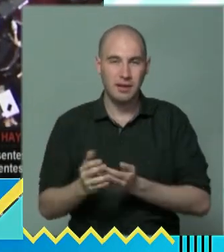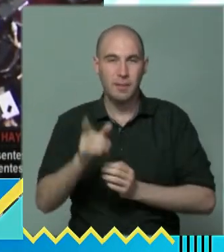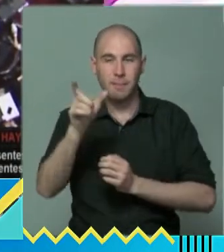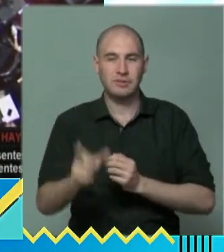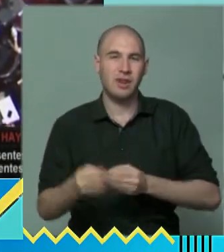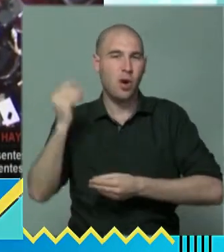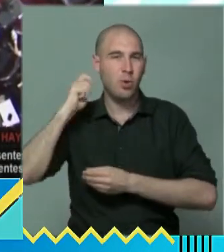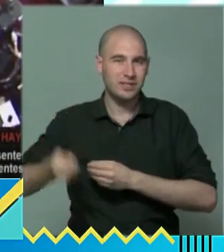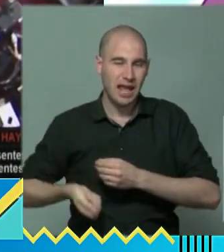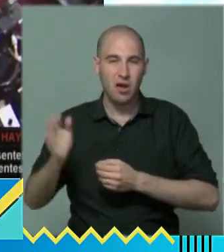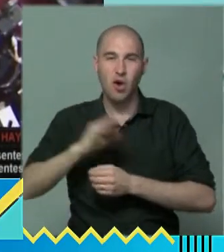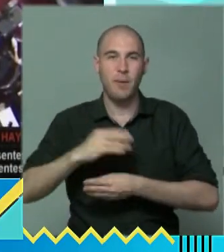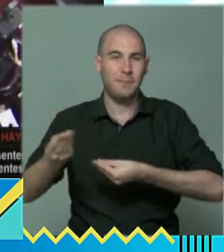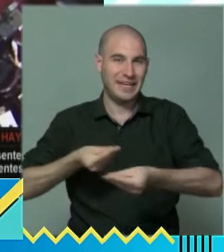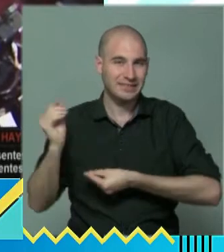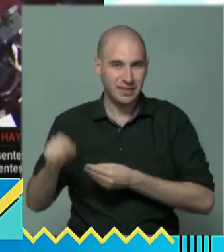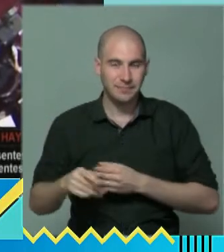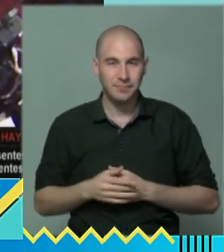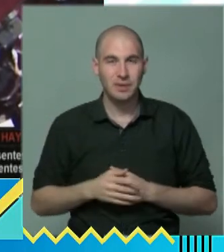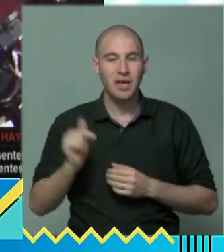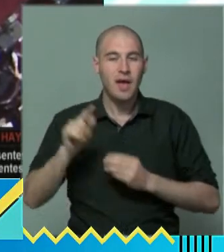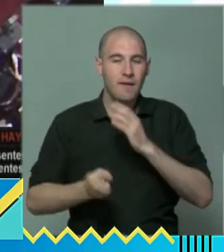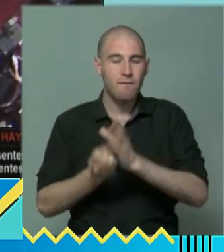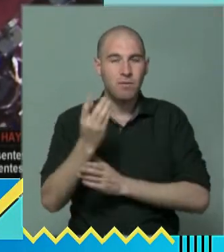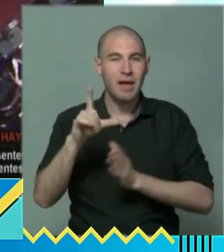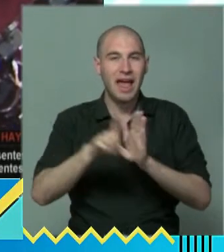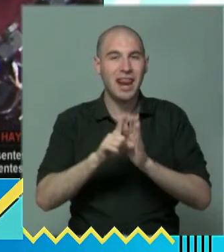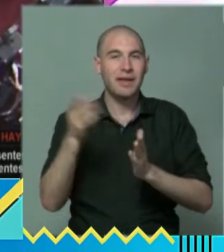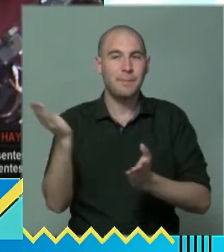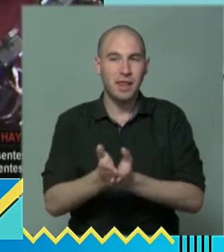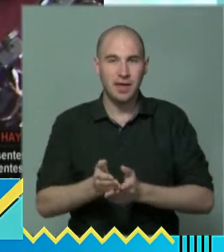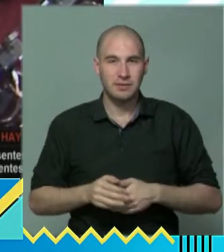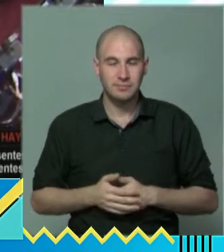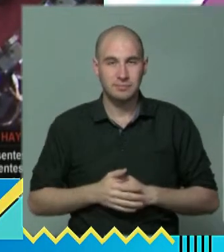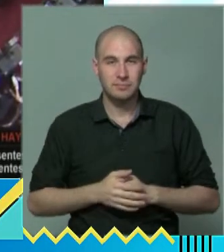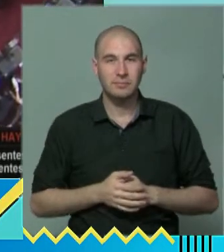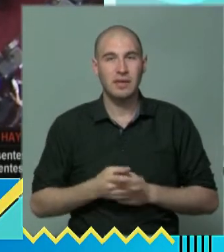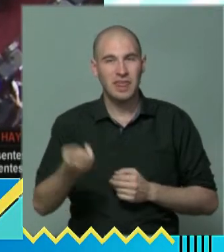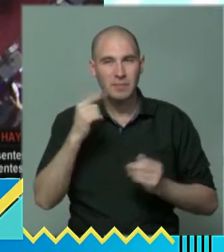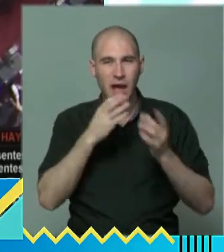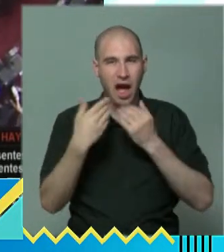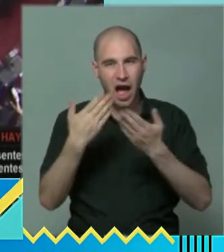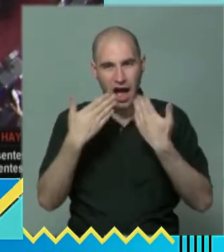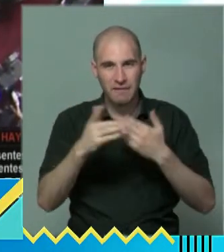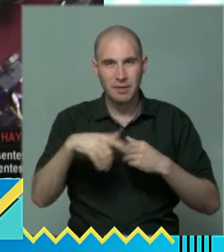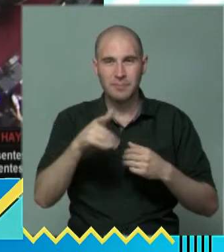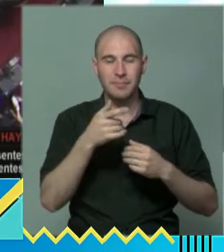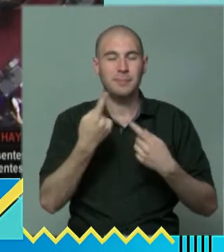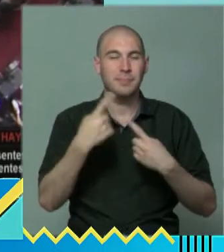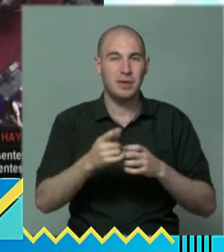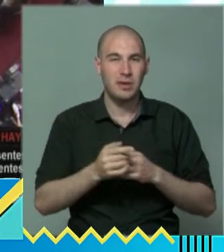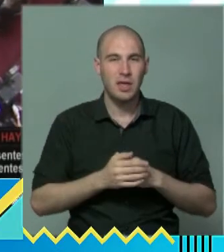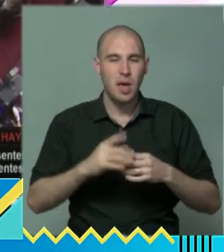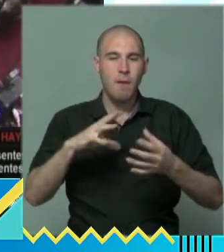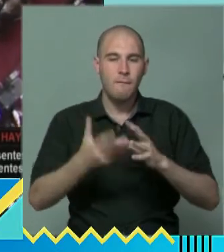persona jurídica o la empresa. Entonces desde ahí surge esta forma, esta ley penal, y bueno, ya vamos a discutir, quizás no tanto para mí, pero